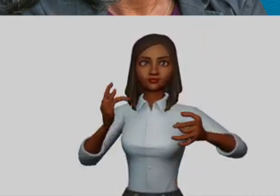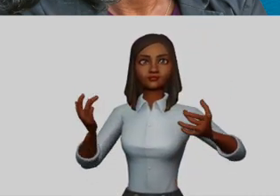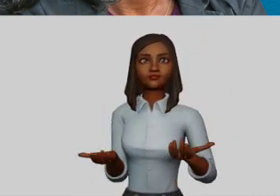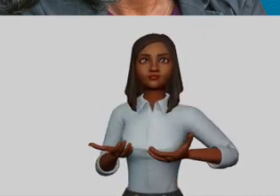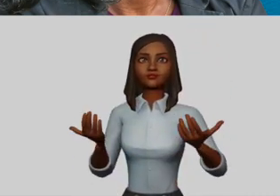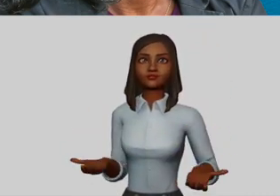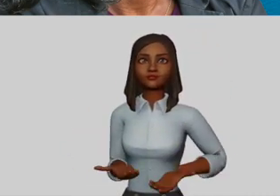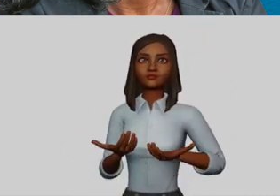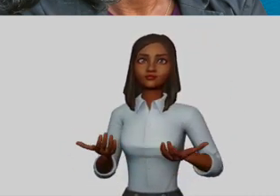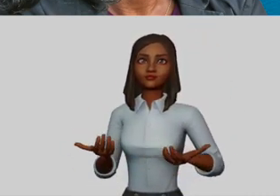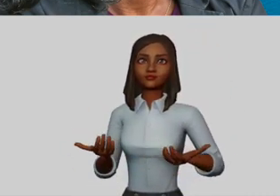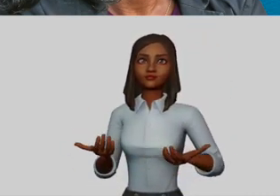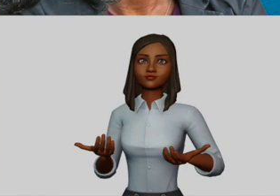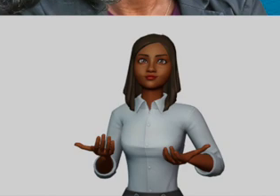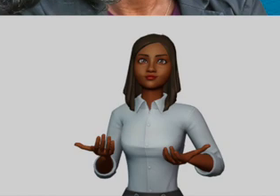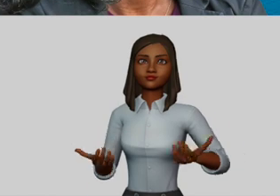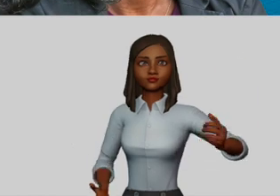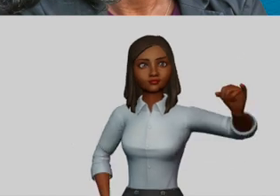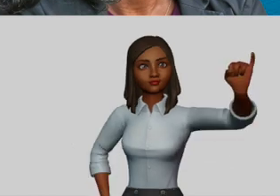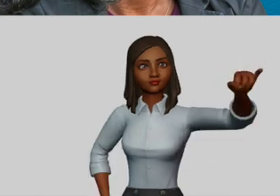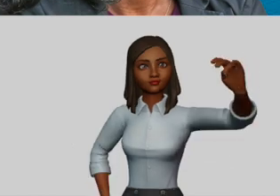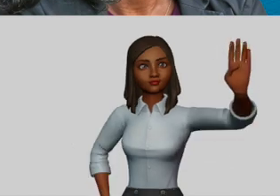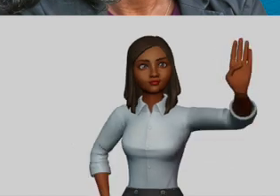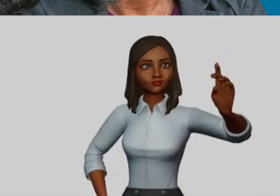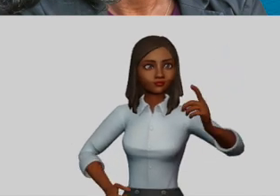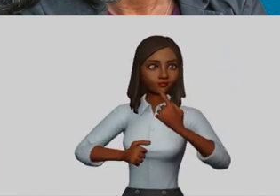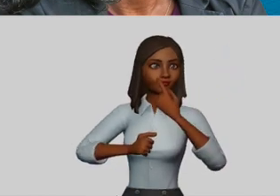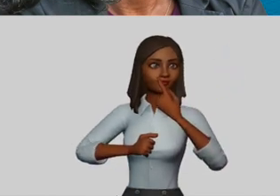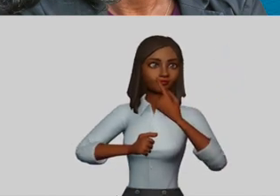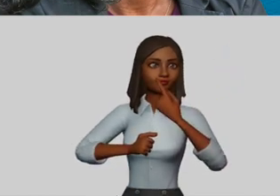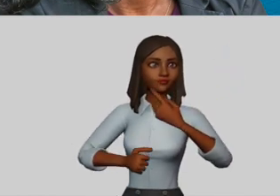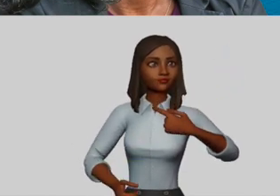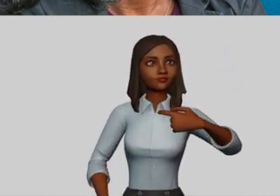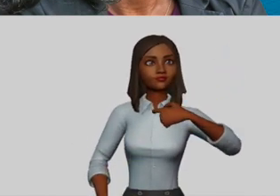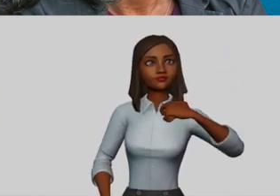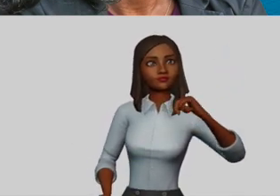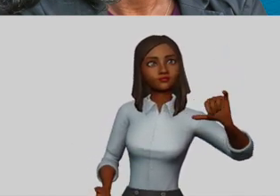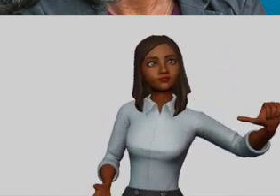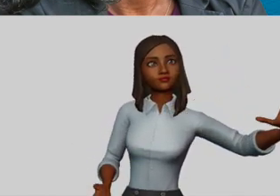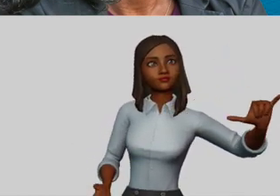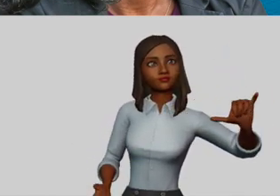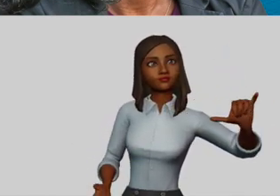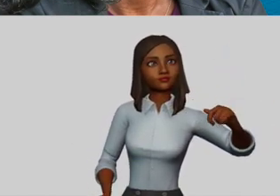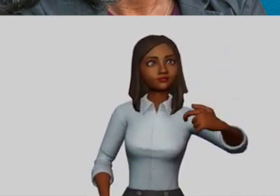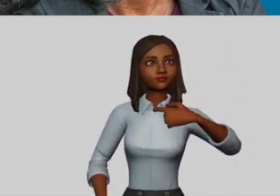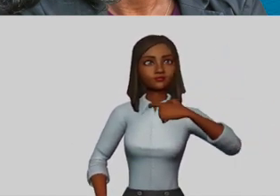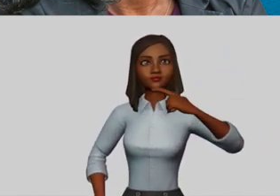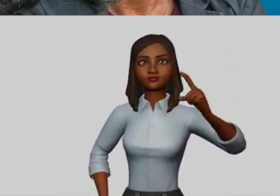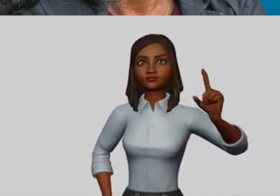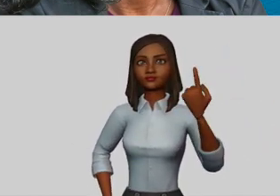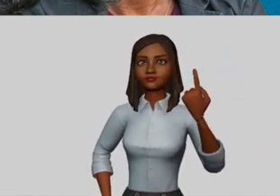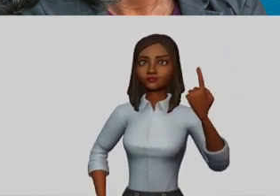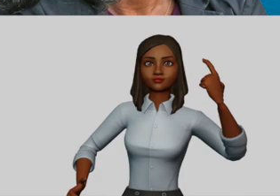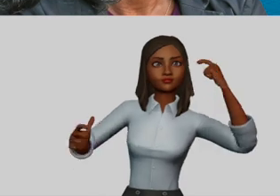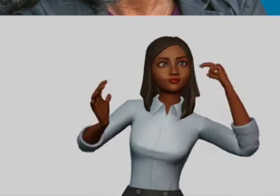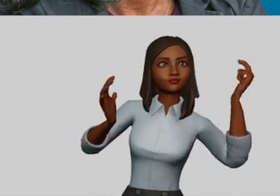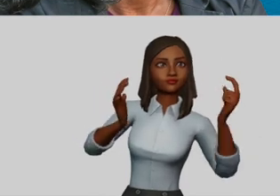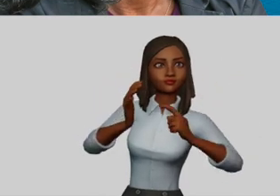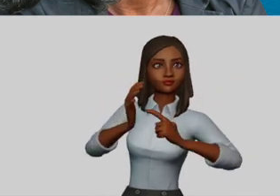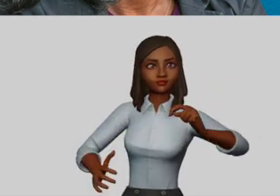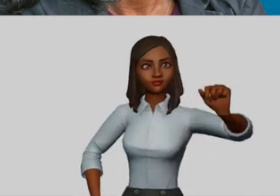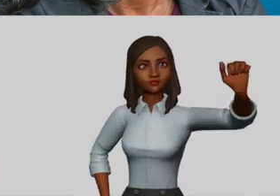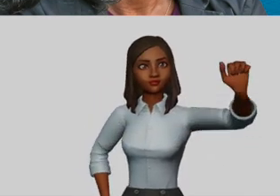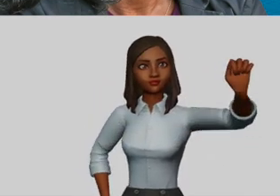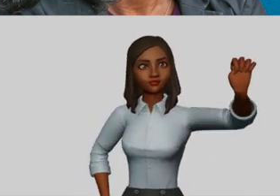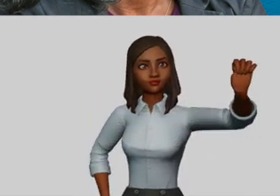un profesor dominicano que tuve en Washington Heights, el señor Rodríguez, que desde niña me dijo, no, tú